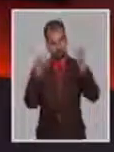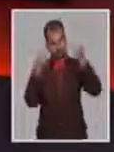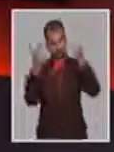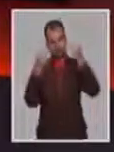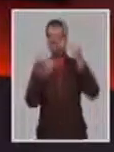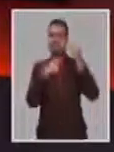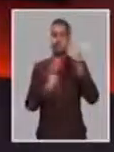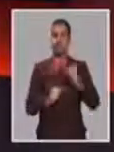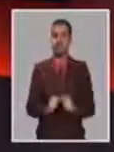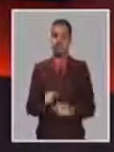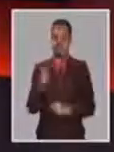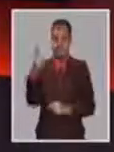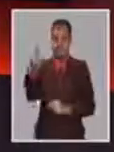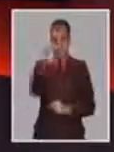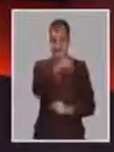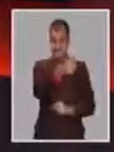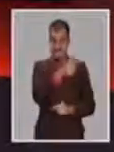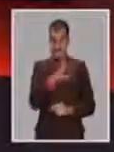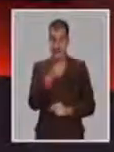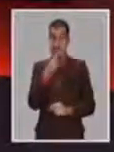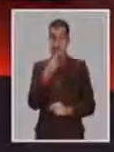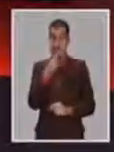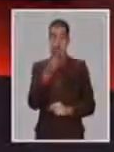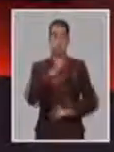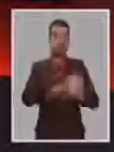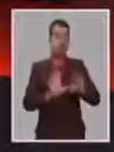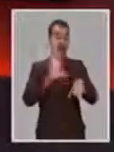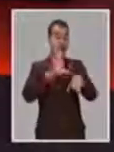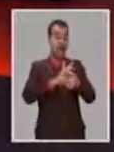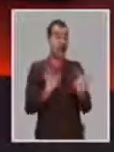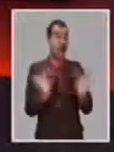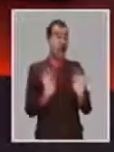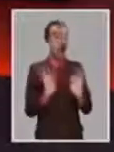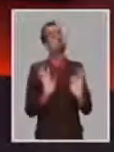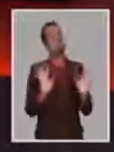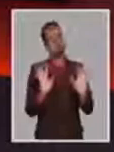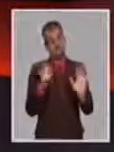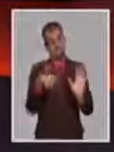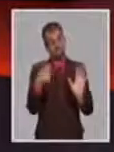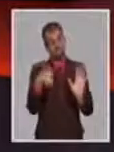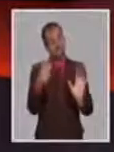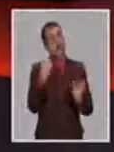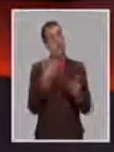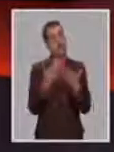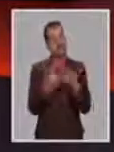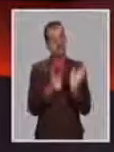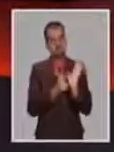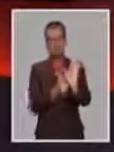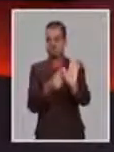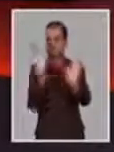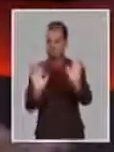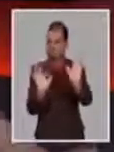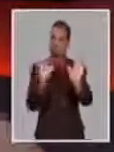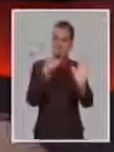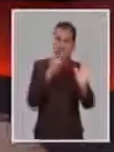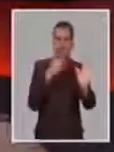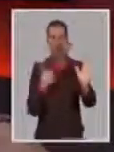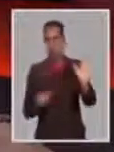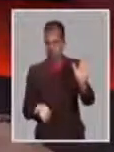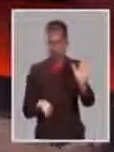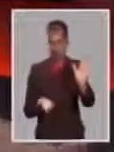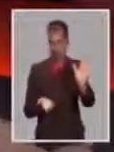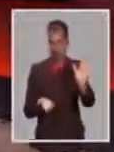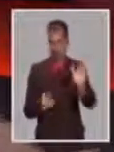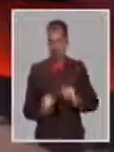la vacunación prevenir la infección, pero esto es una variable que necesita ser demostrada. Y entonces nosotros vamos a